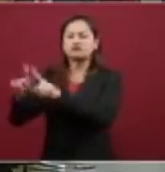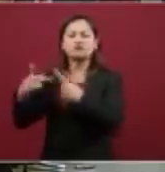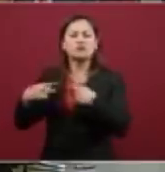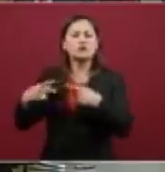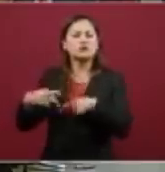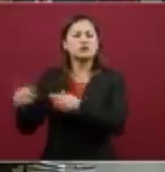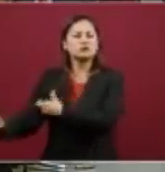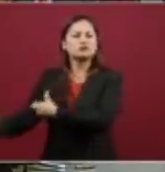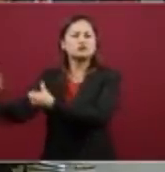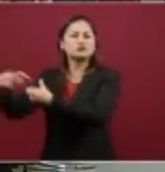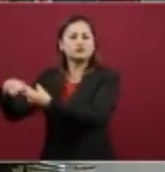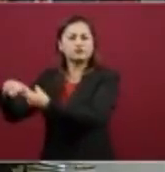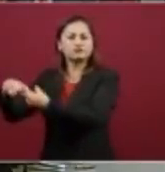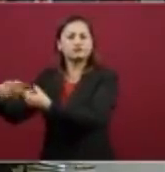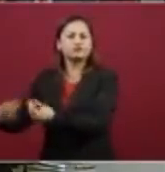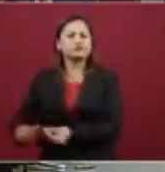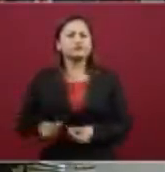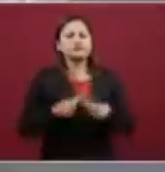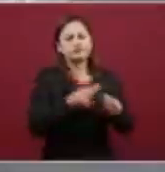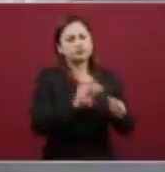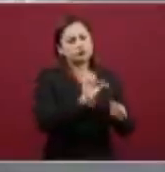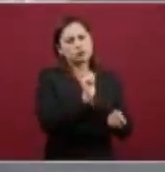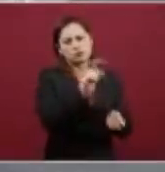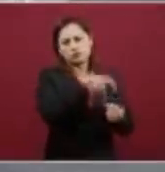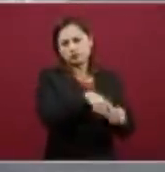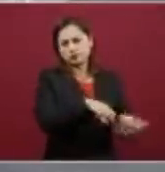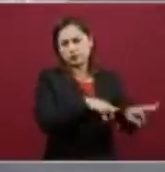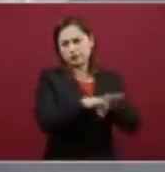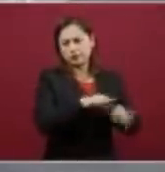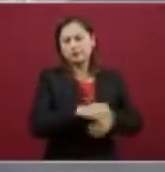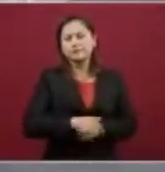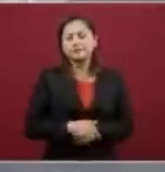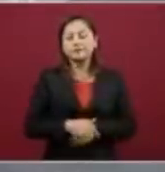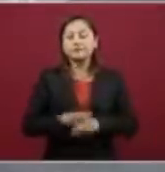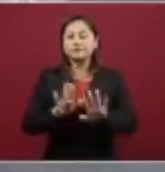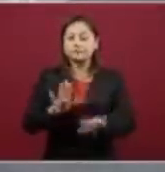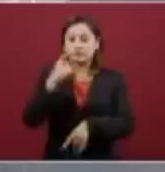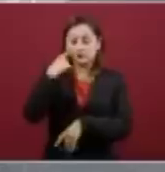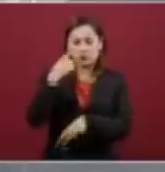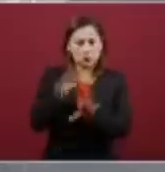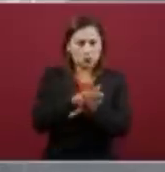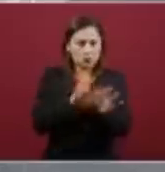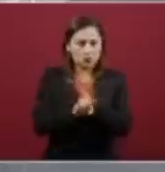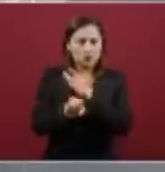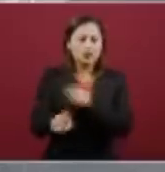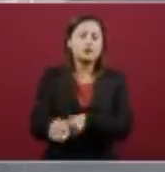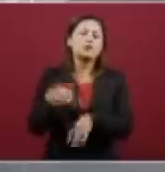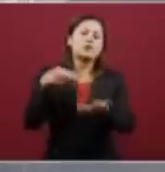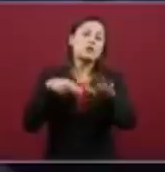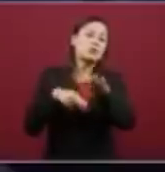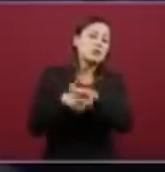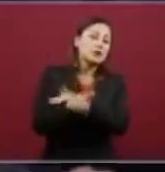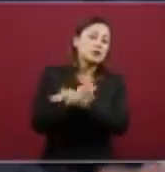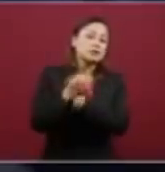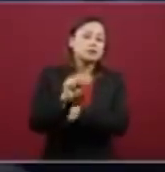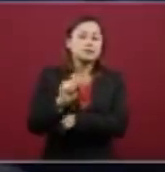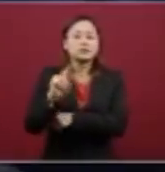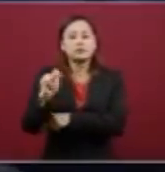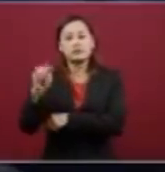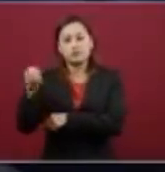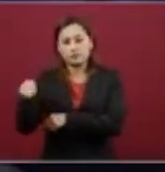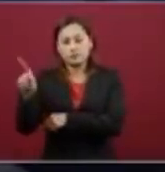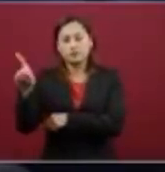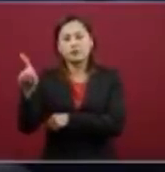empleados de la clase trabajadora mexicana? Hay un ejemplo en el sistema de transporte colectivo Metro, que depende del gobierno